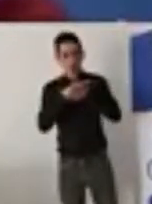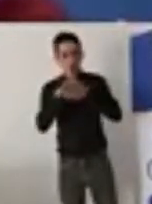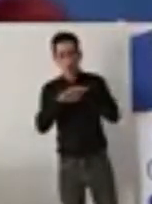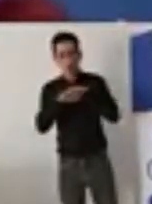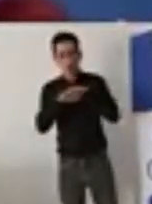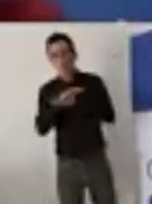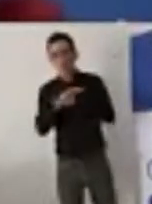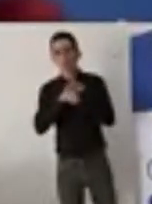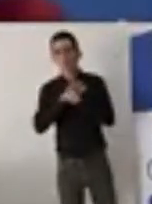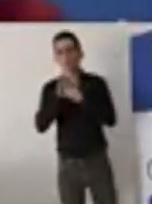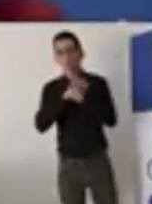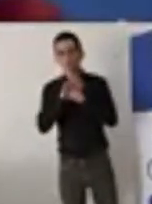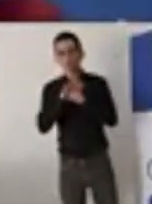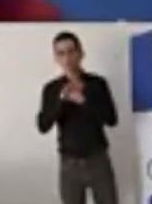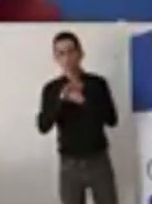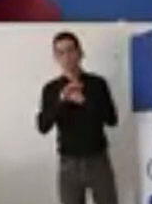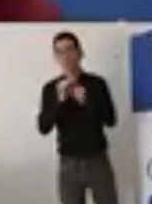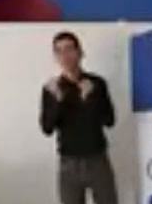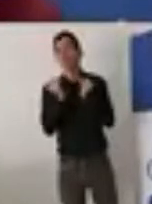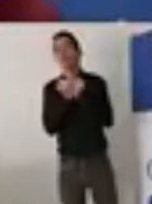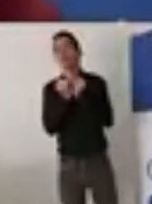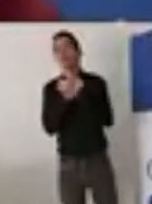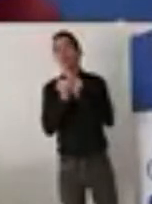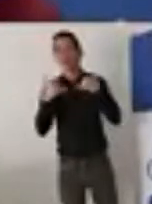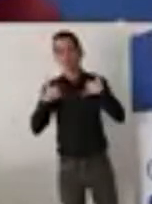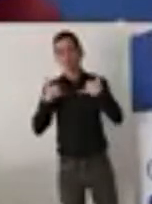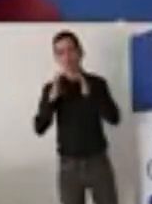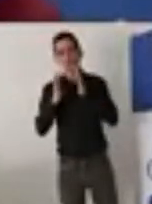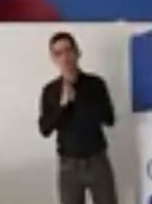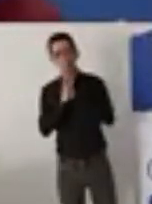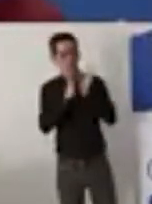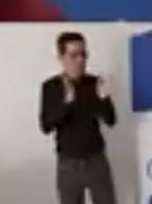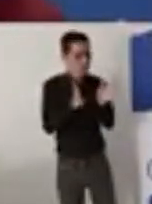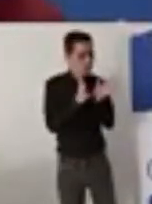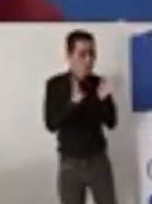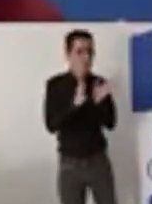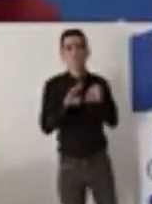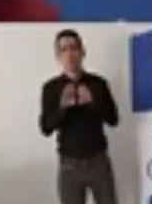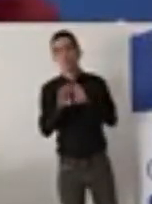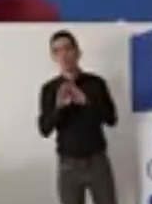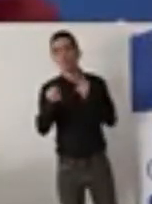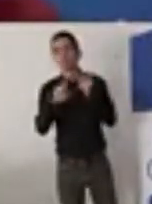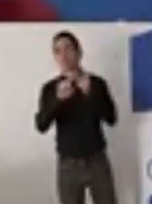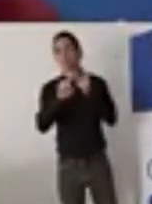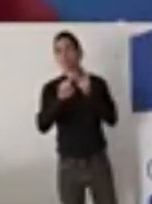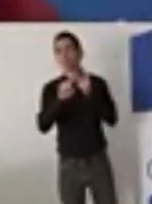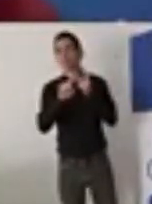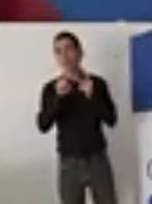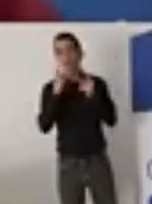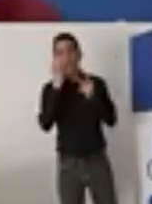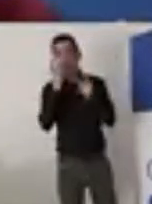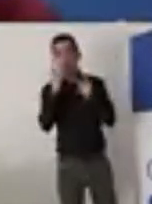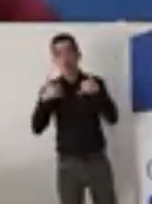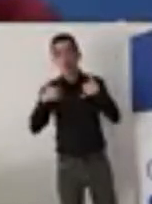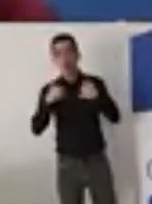vez te voy a dar la siguiente pregunta, que sería: ¿cuál es el reto más importante para generar un empoderamiento que incida en la participación